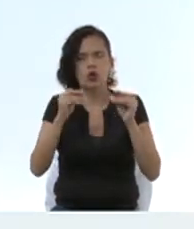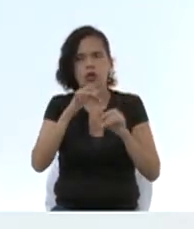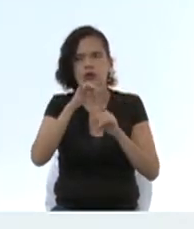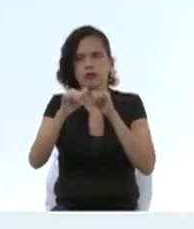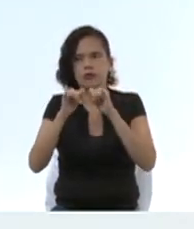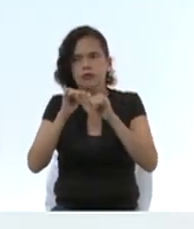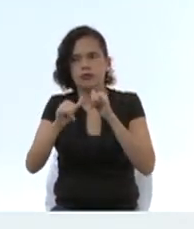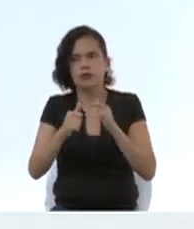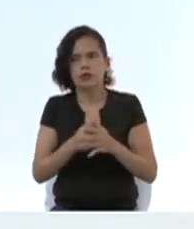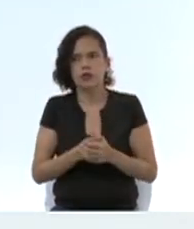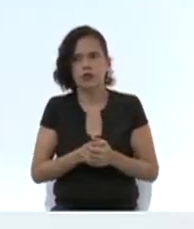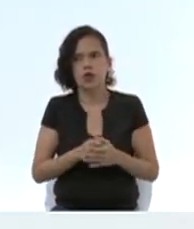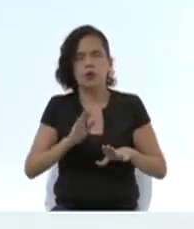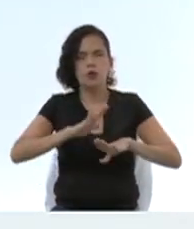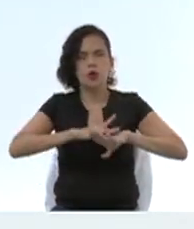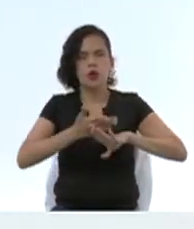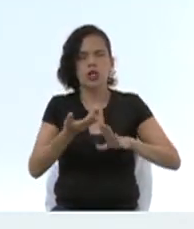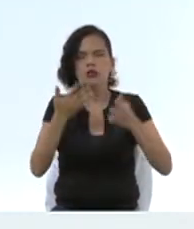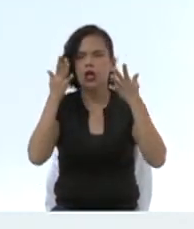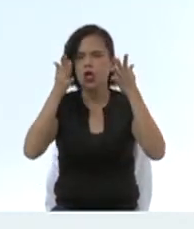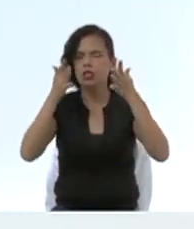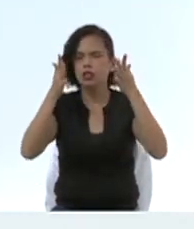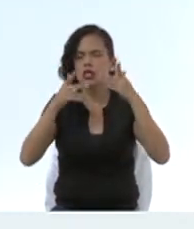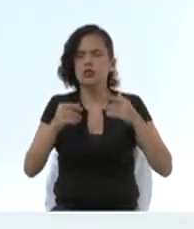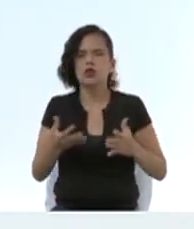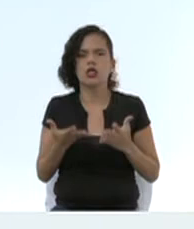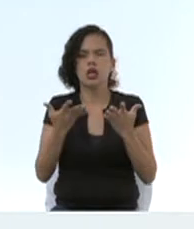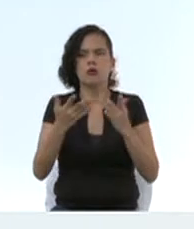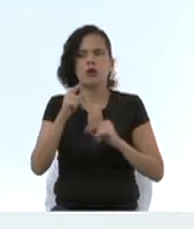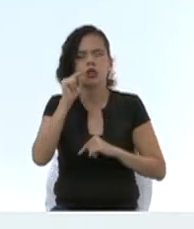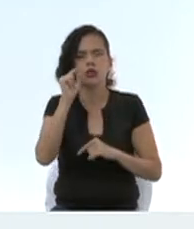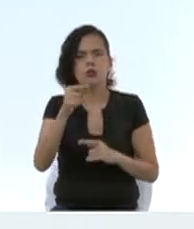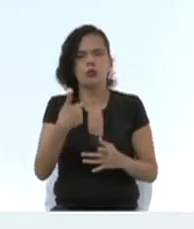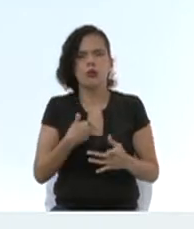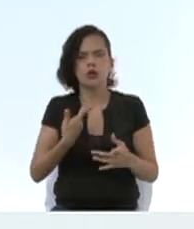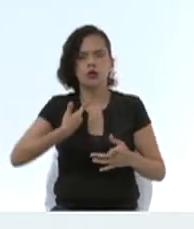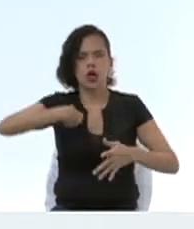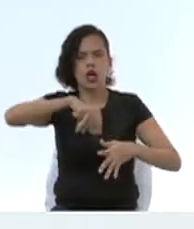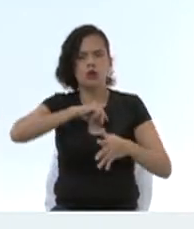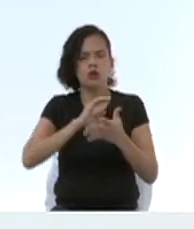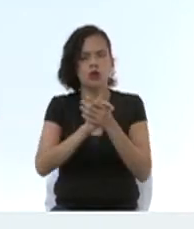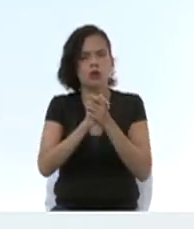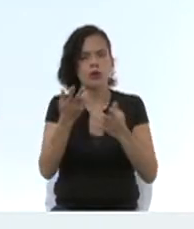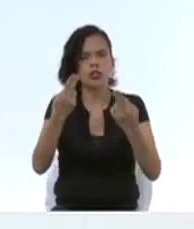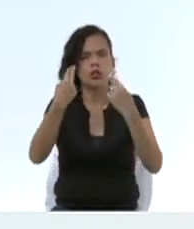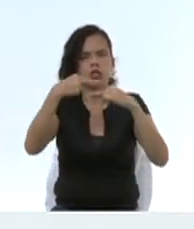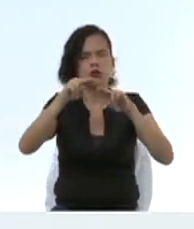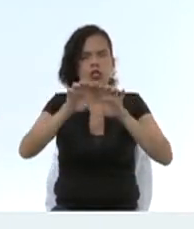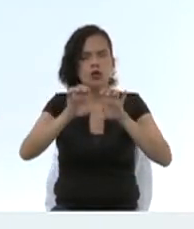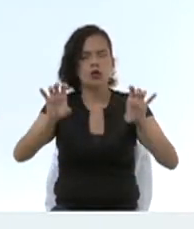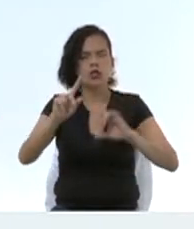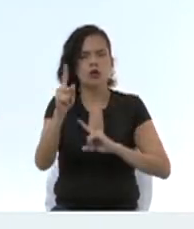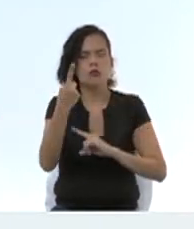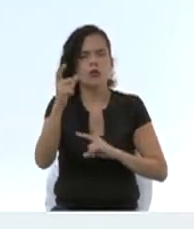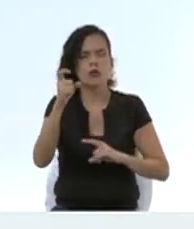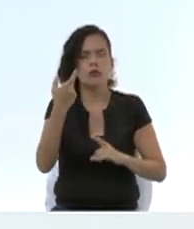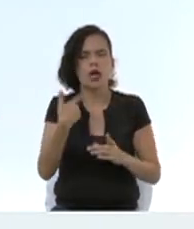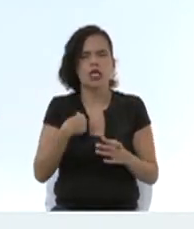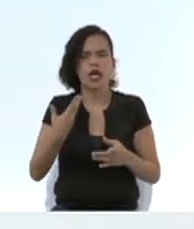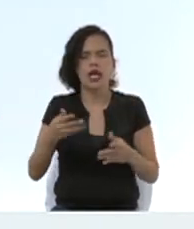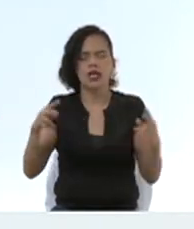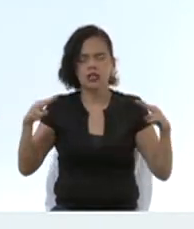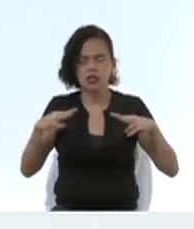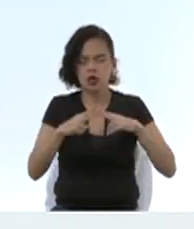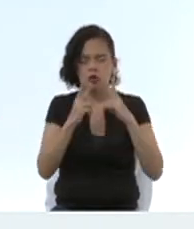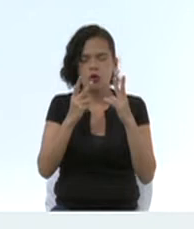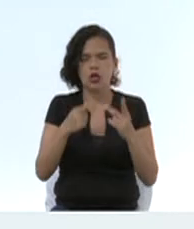así. Por eso la orientación que damos en este momento a nuestros compañeros del nivel de educación primaria es ese